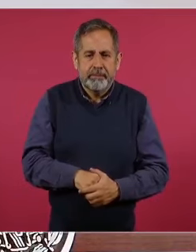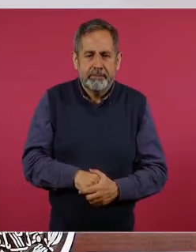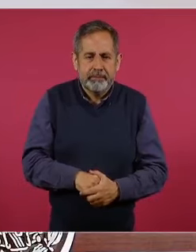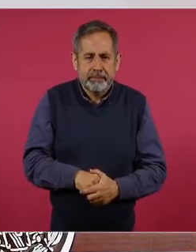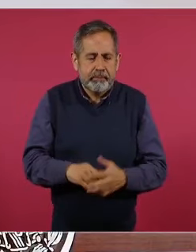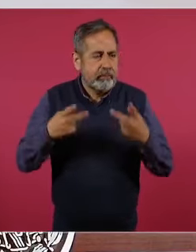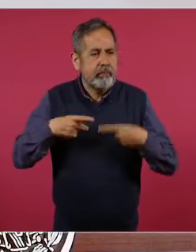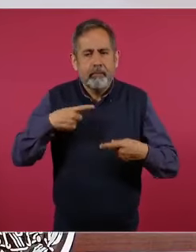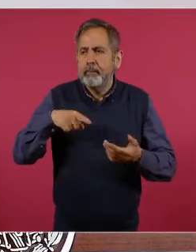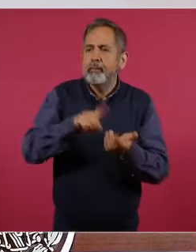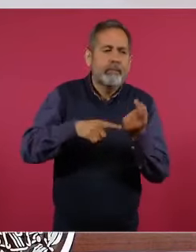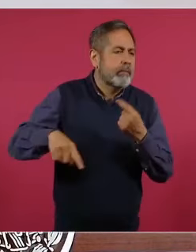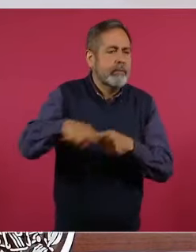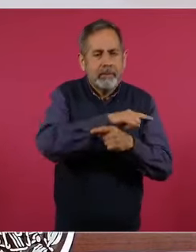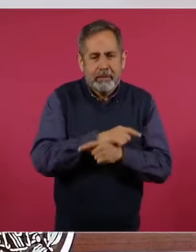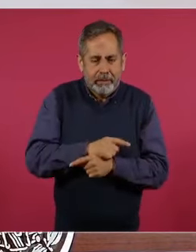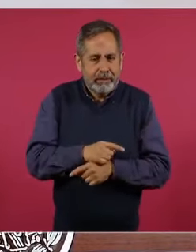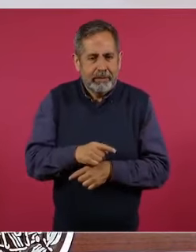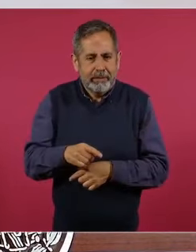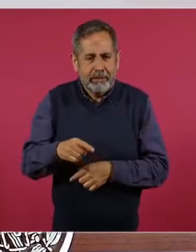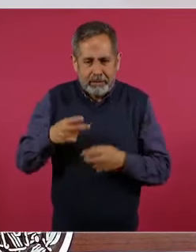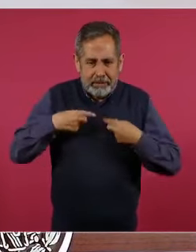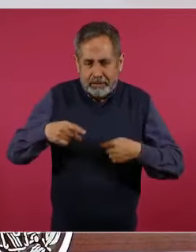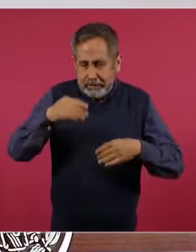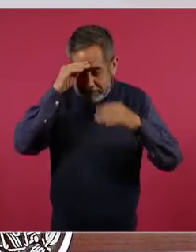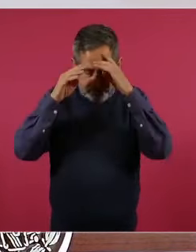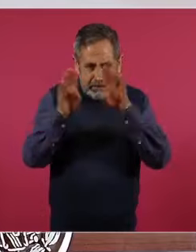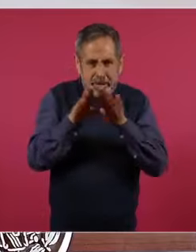en los ciudadanos. ¿Cómo vamos a estar atemorizando